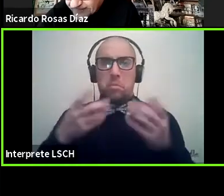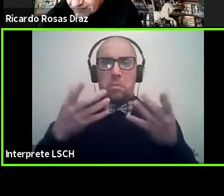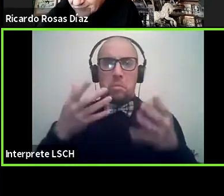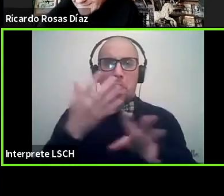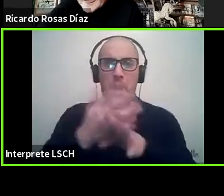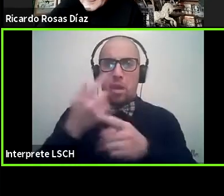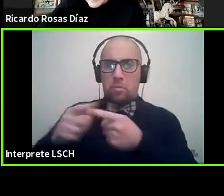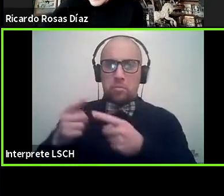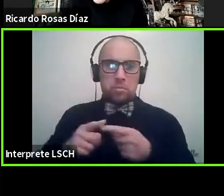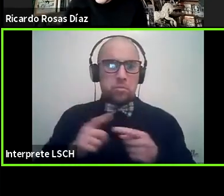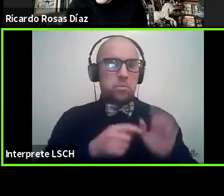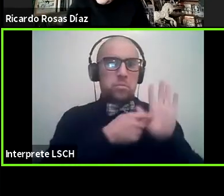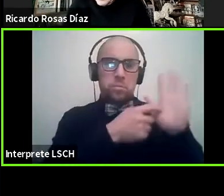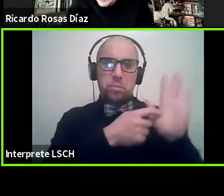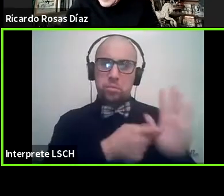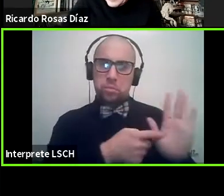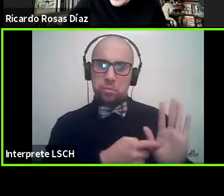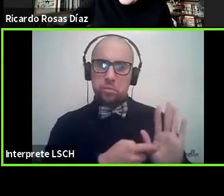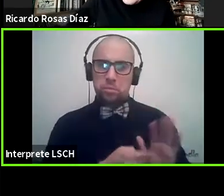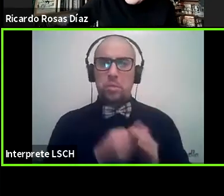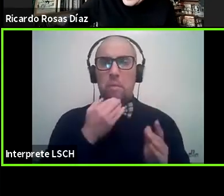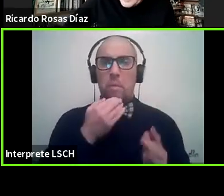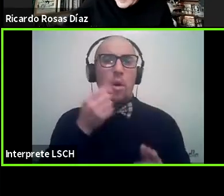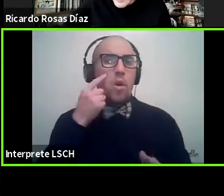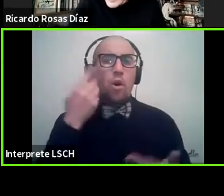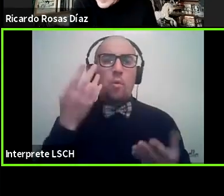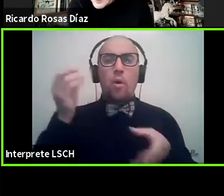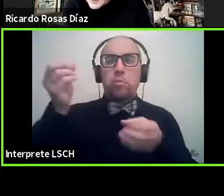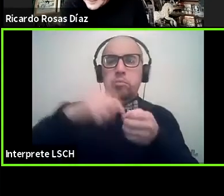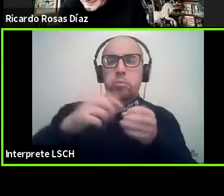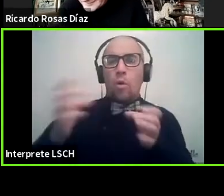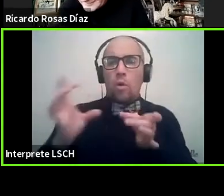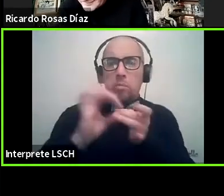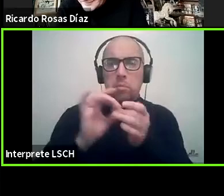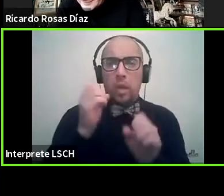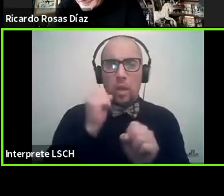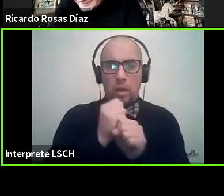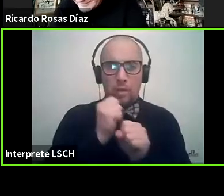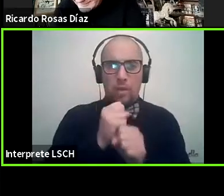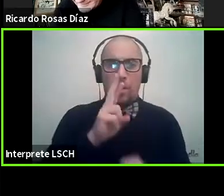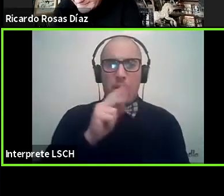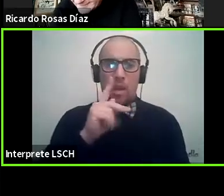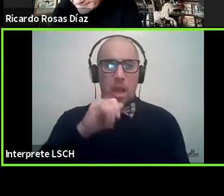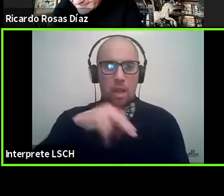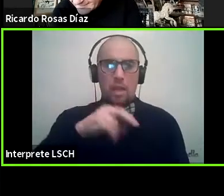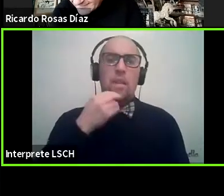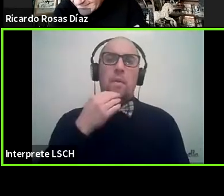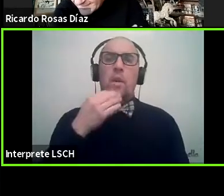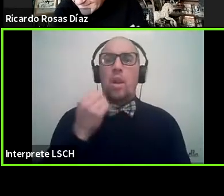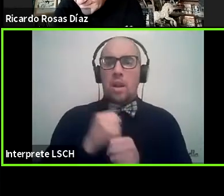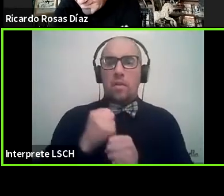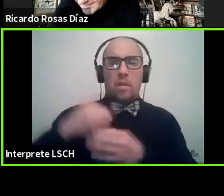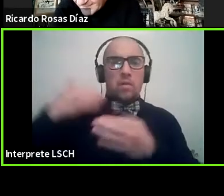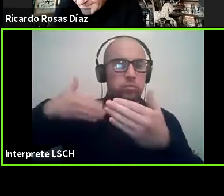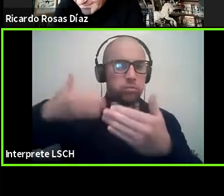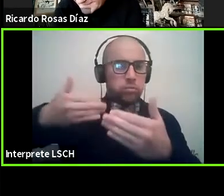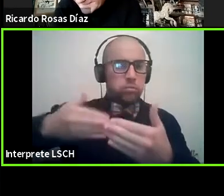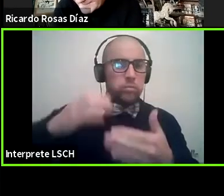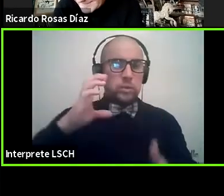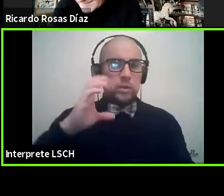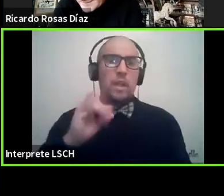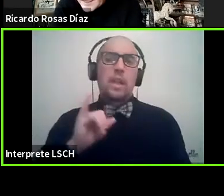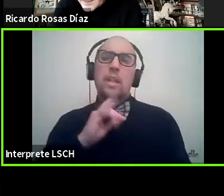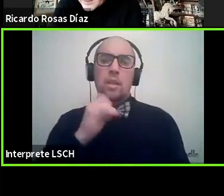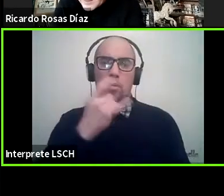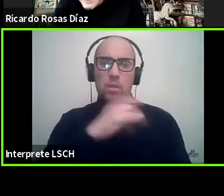de a poco presentándose y conociendo cómo están relacionados con la aplicación y con el trabajo que estamos haciendo en CDTC. Por